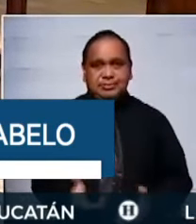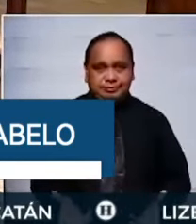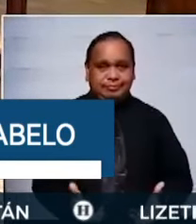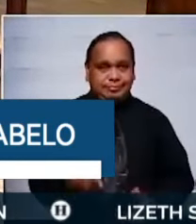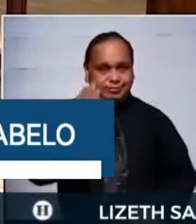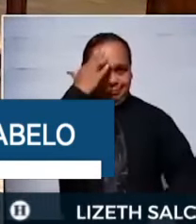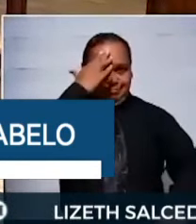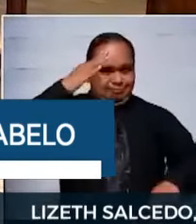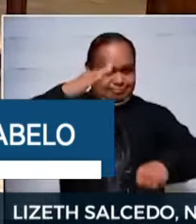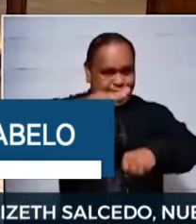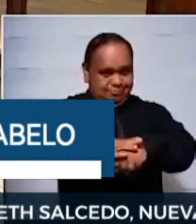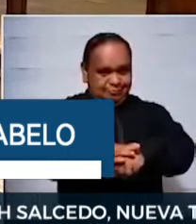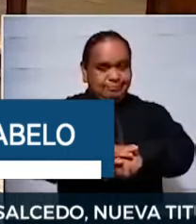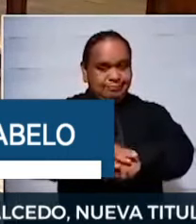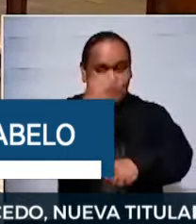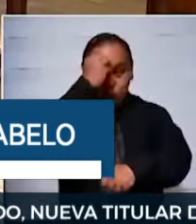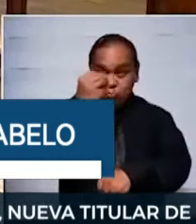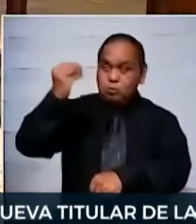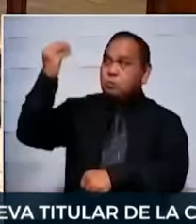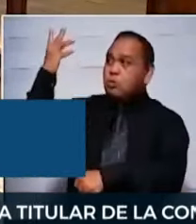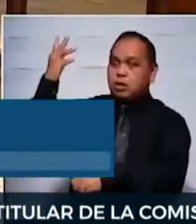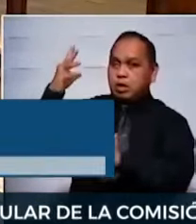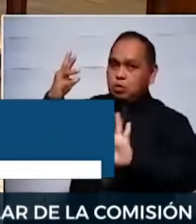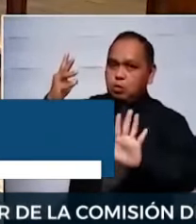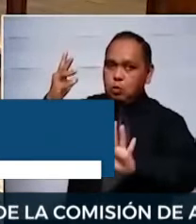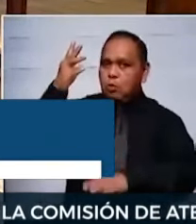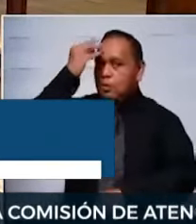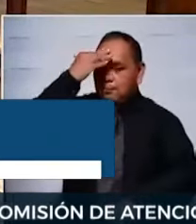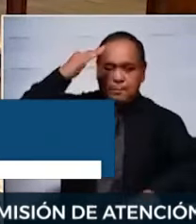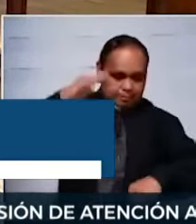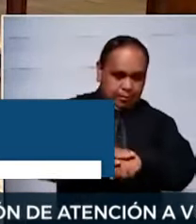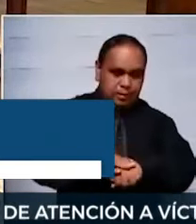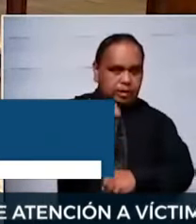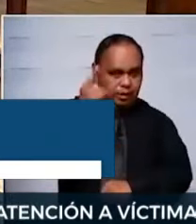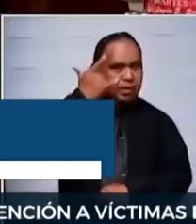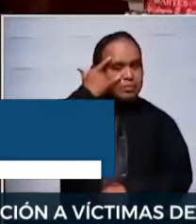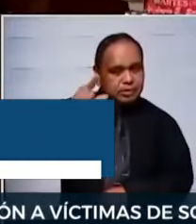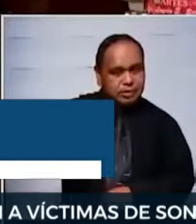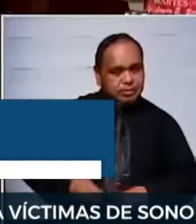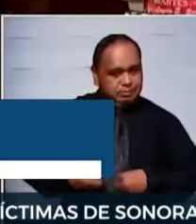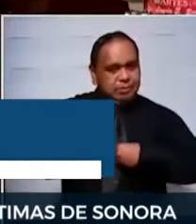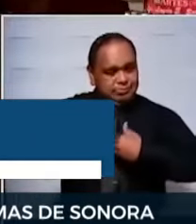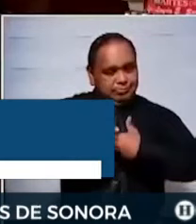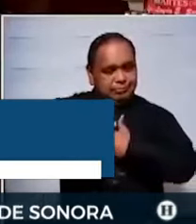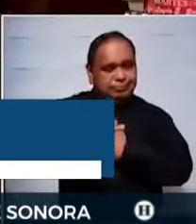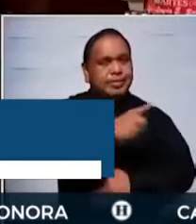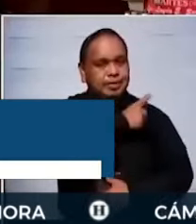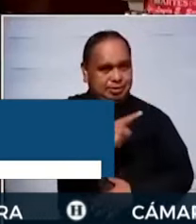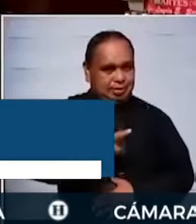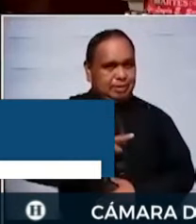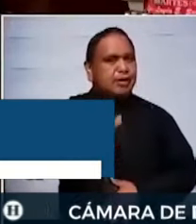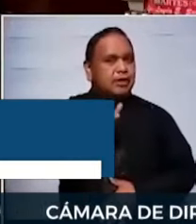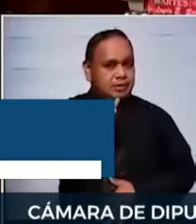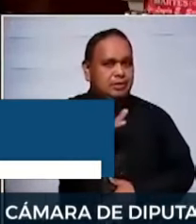pues les hacemos ruido, ¿no? Que en este caso es Eliseo Fernández, una servidora, pero pues vamos a seguir aguantando y luchando junto con la